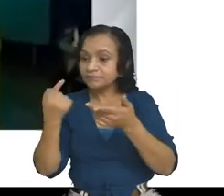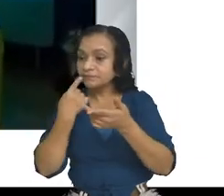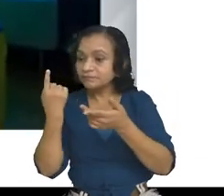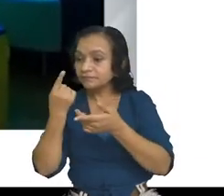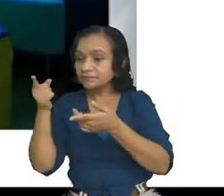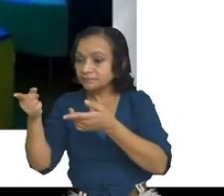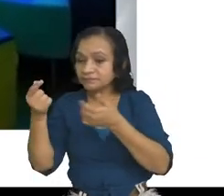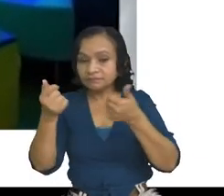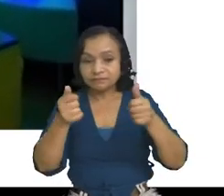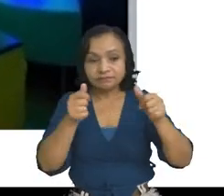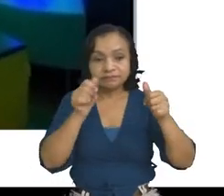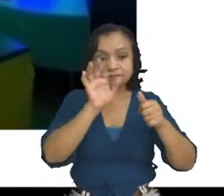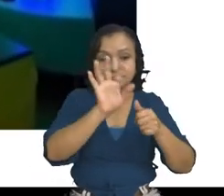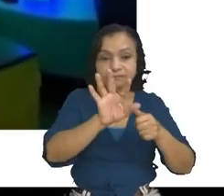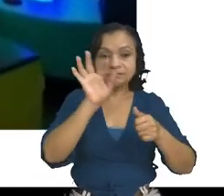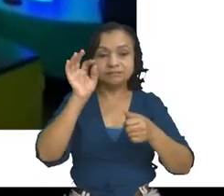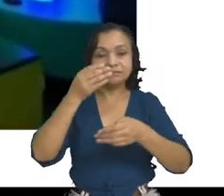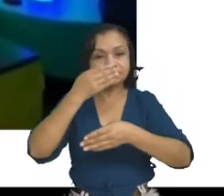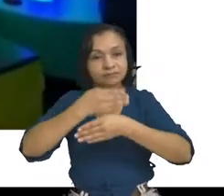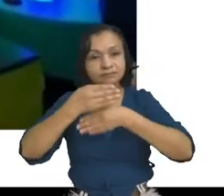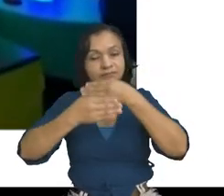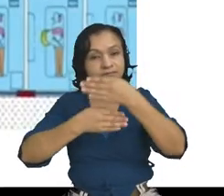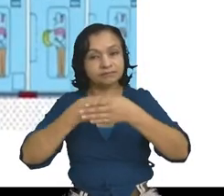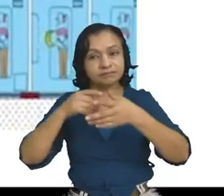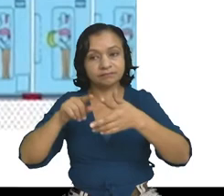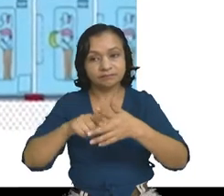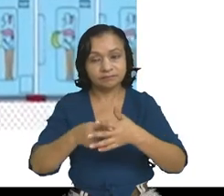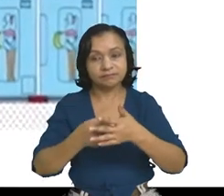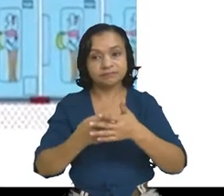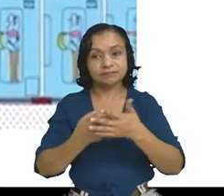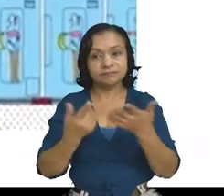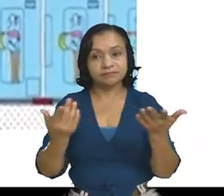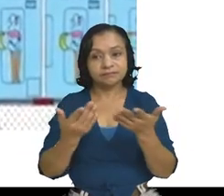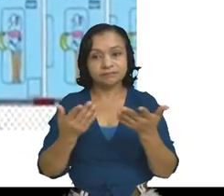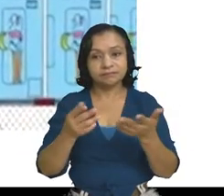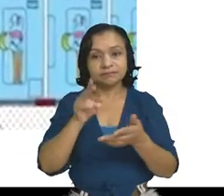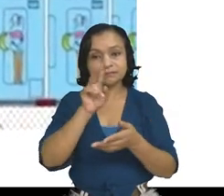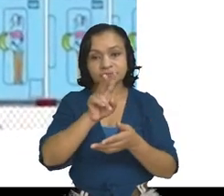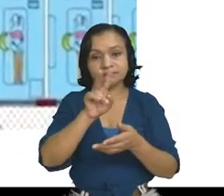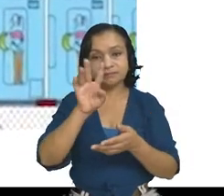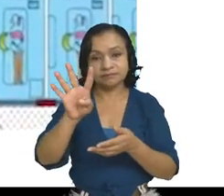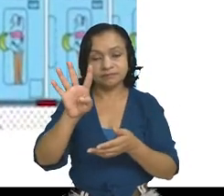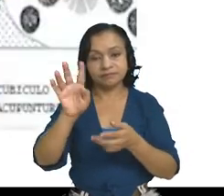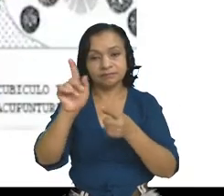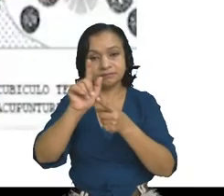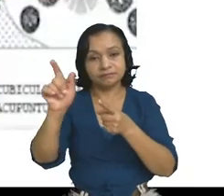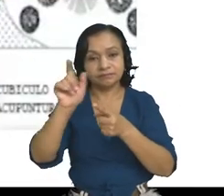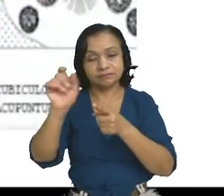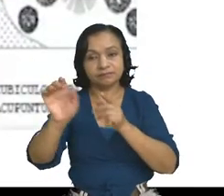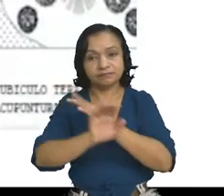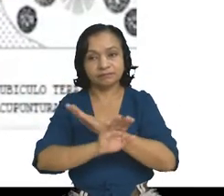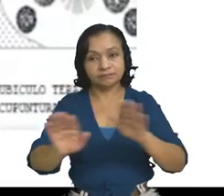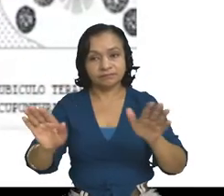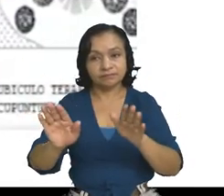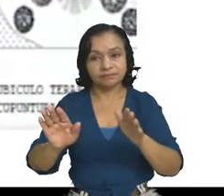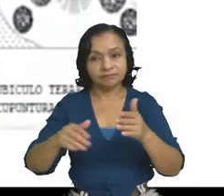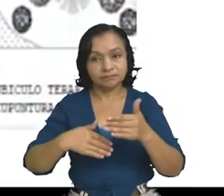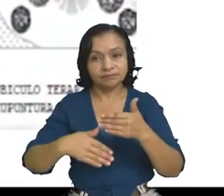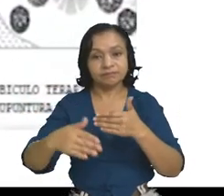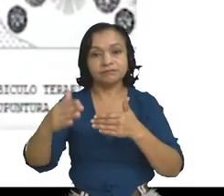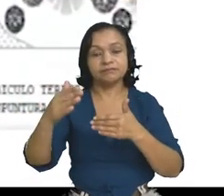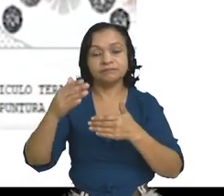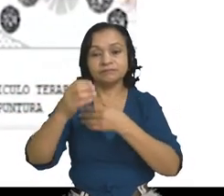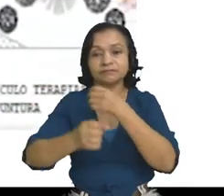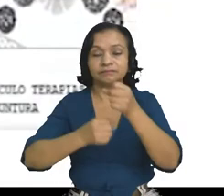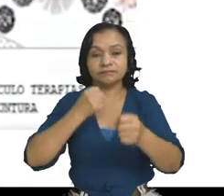administrativa, la construcción que se calcula desde el punto de vista de los especialistas en 24 meses para terminar esta estructura,